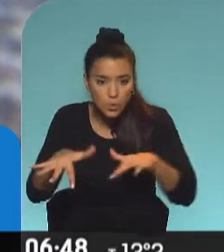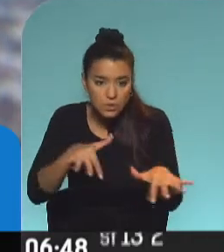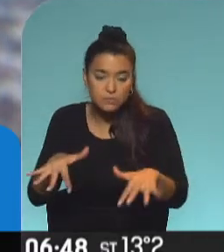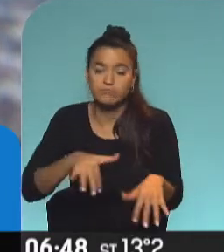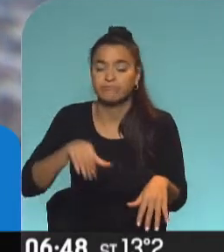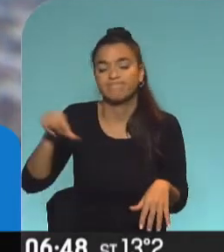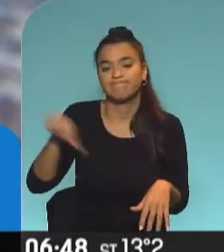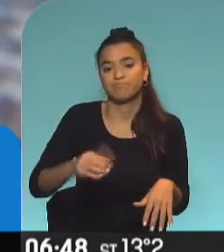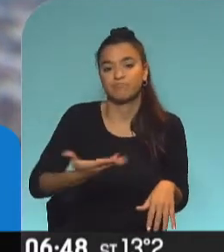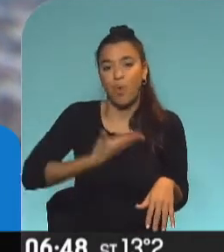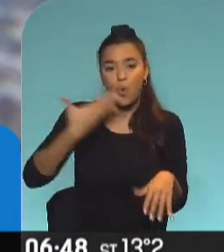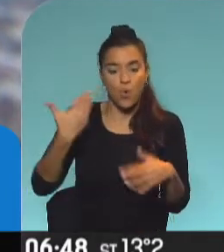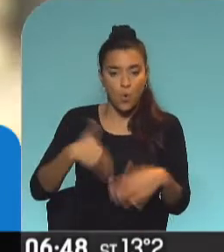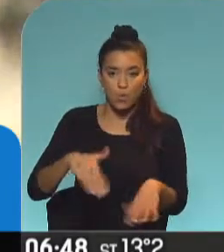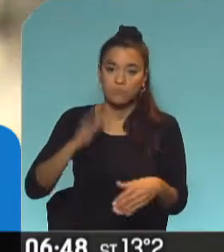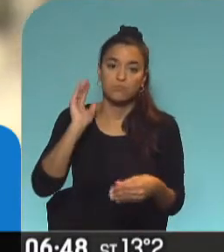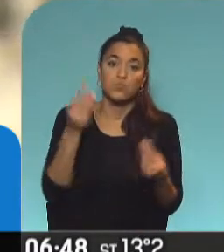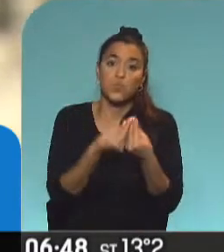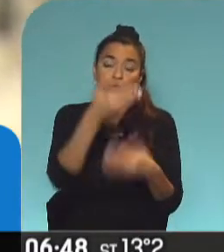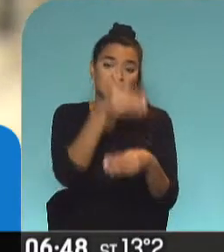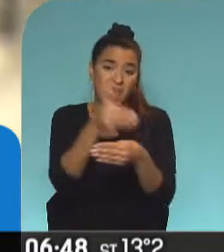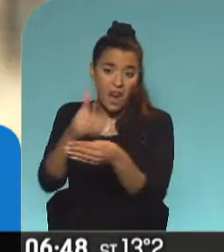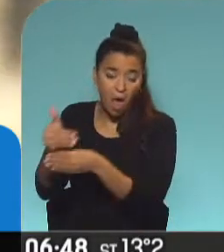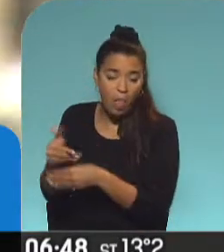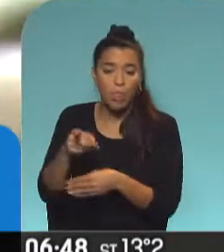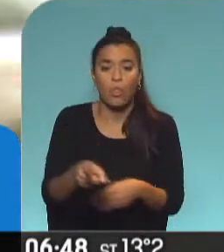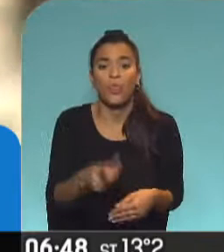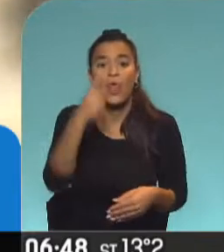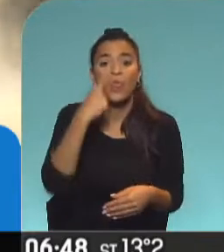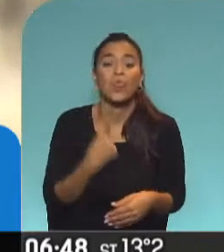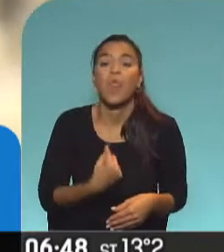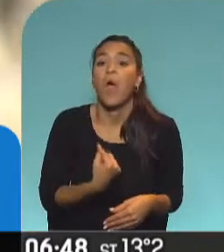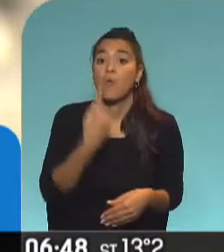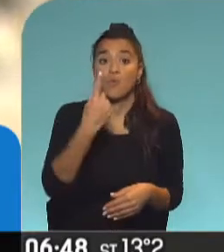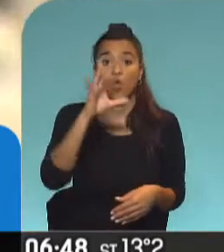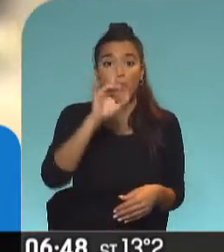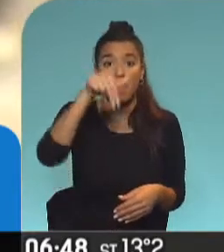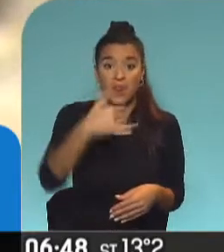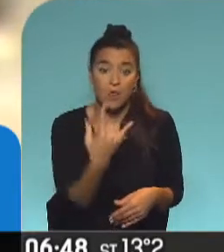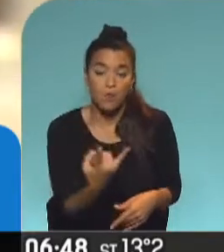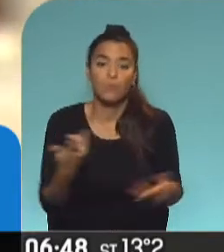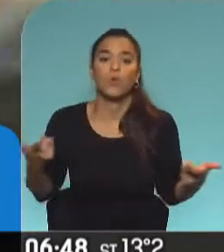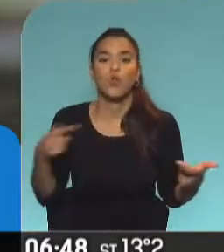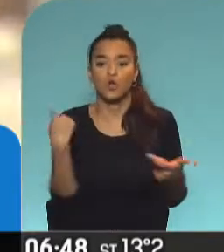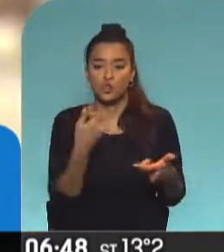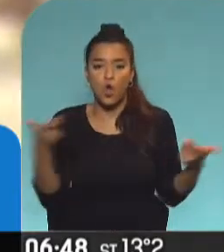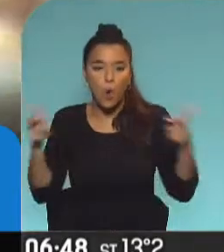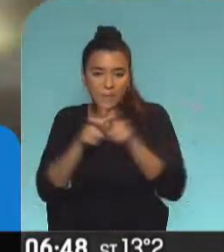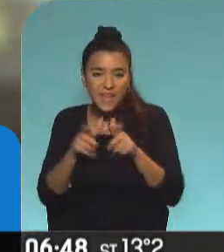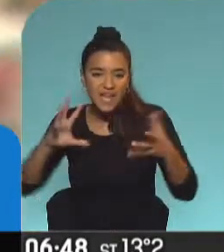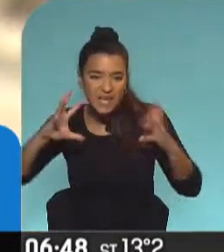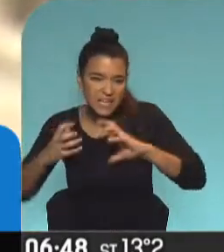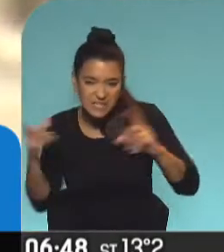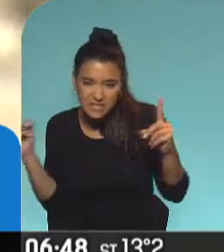terminó lamentablemente con ese cierre. Desde el día 1 del primer DNU que salió, hicimos un comité de crisis donde estuvimos